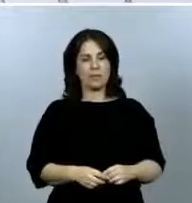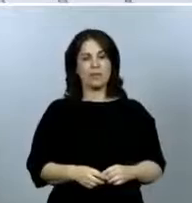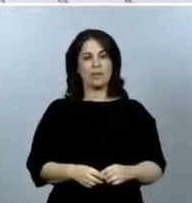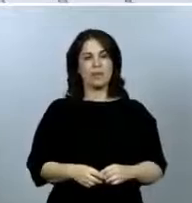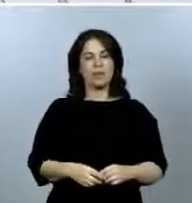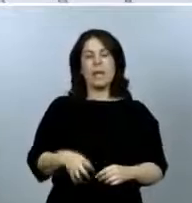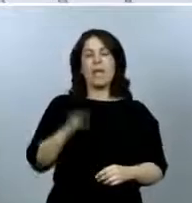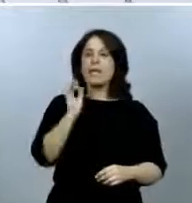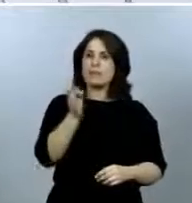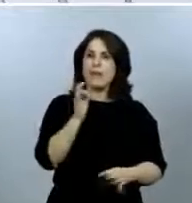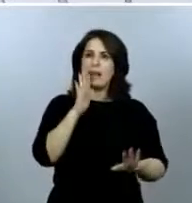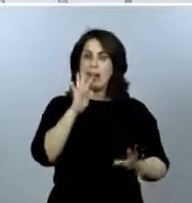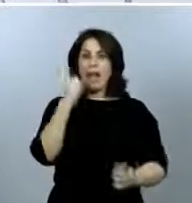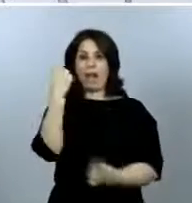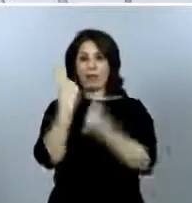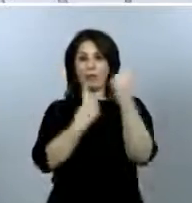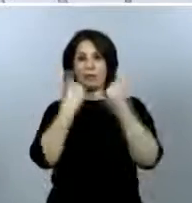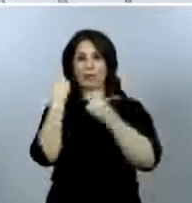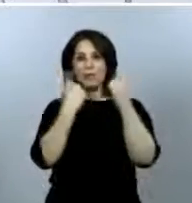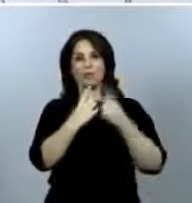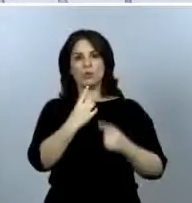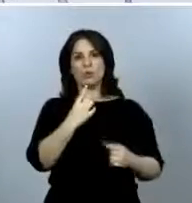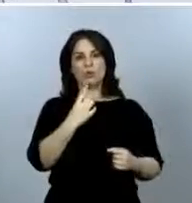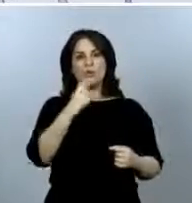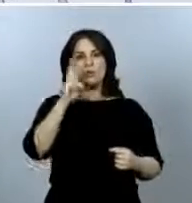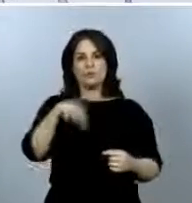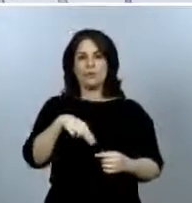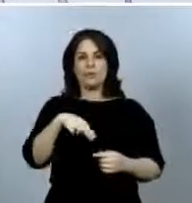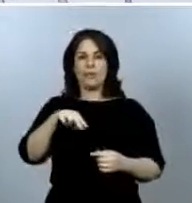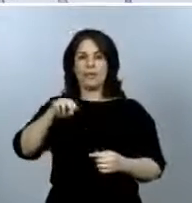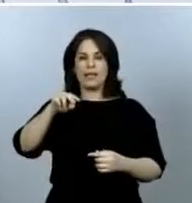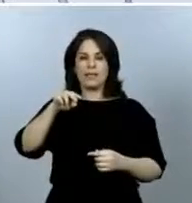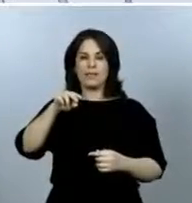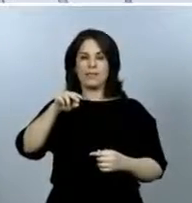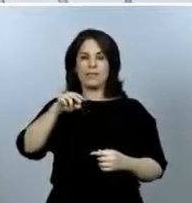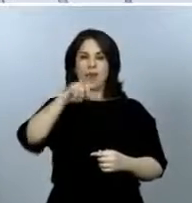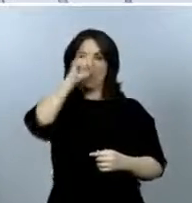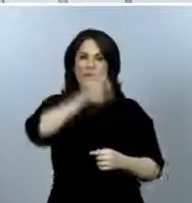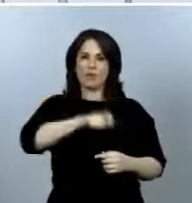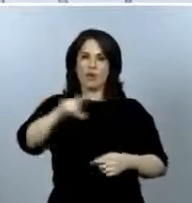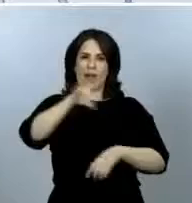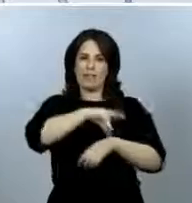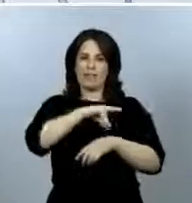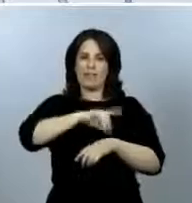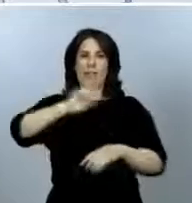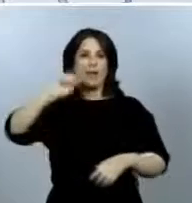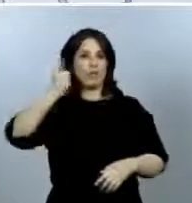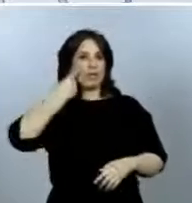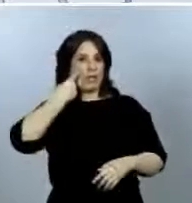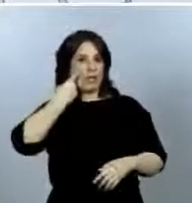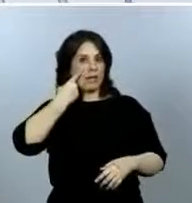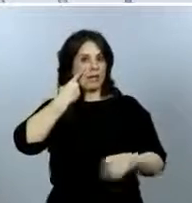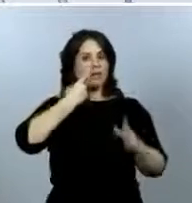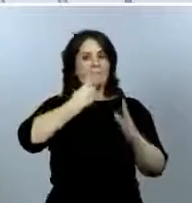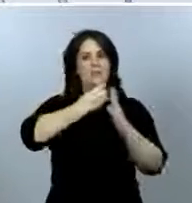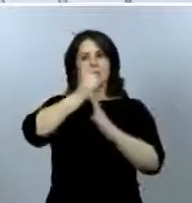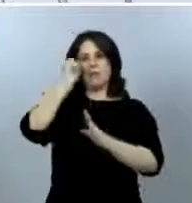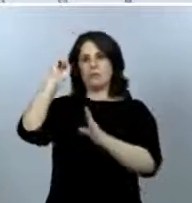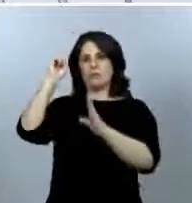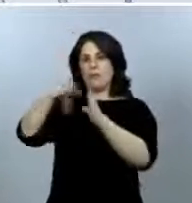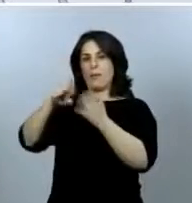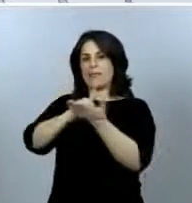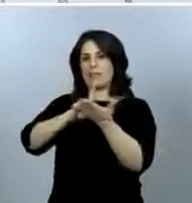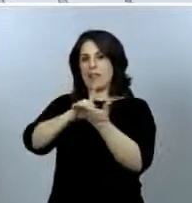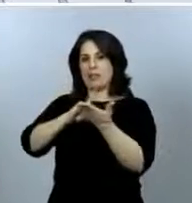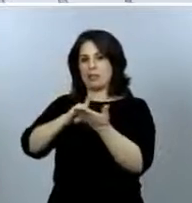todavía como son casos que se diagnosticaron y se introdujeron en las bases de datos antes de ese día 11 cuando mejoramos el